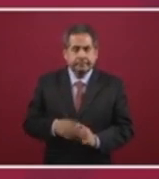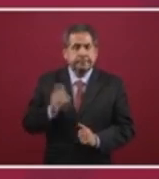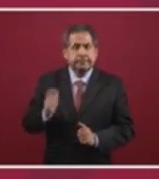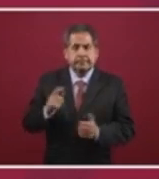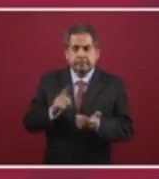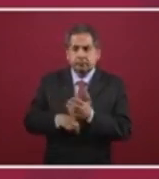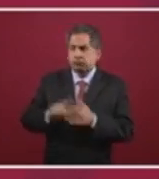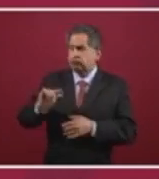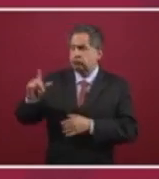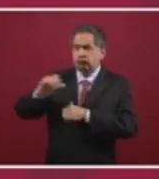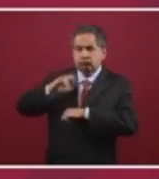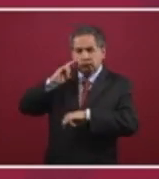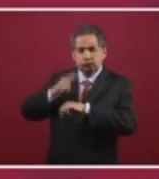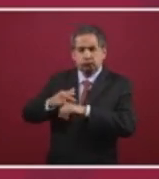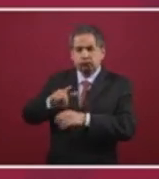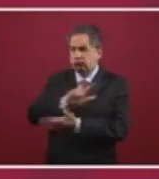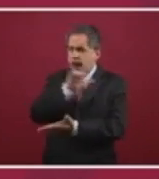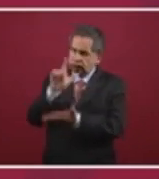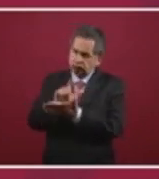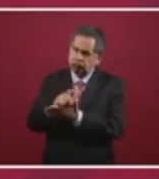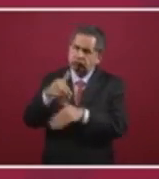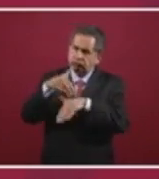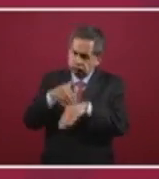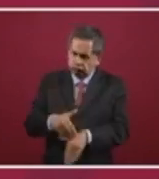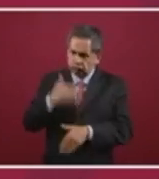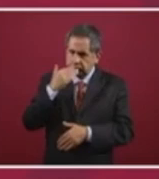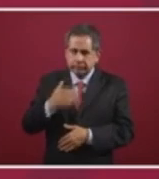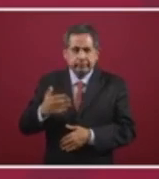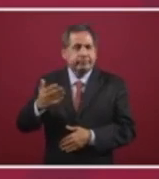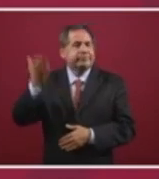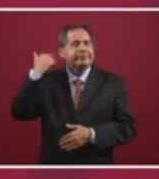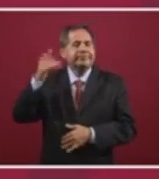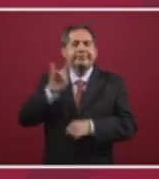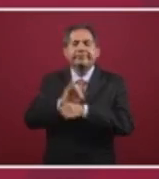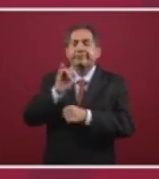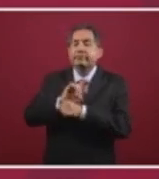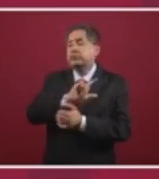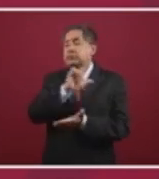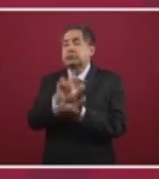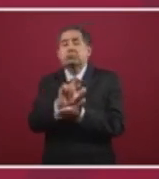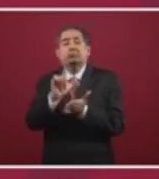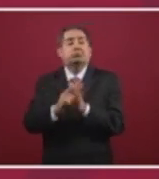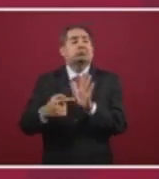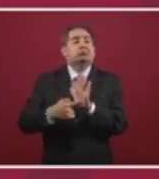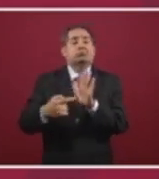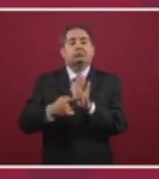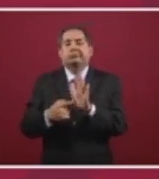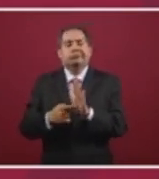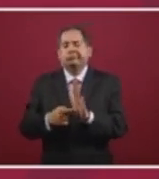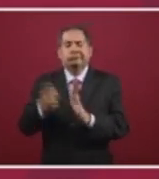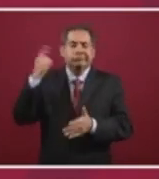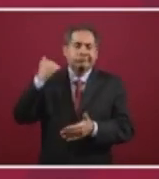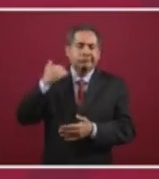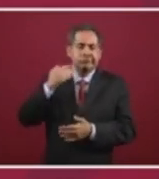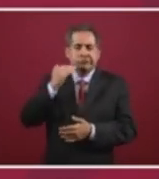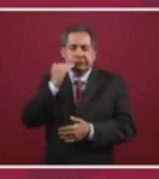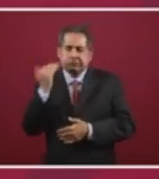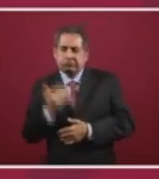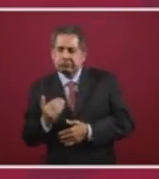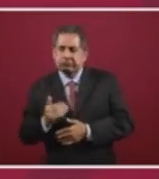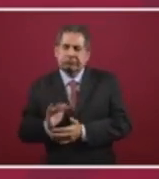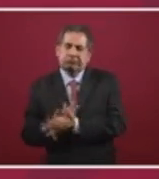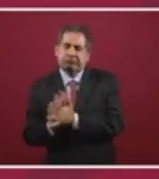exista un auténtico Estado de Derecho, no como antes, que era un Estado de chueco, de